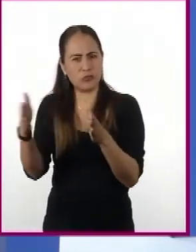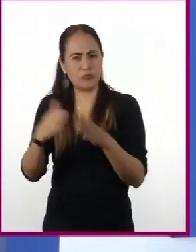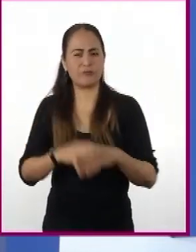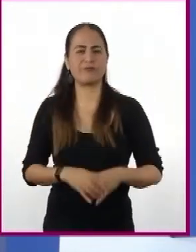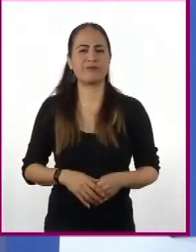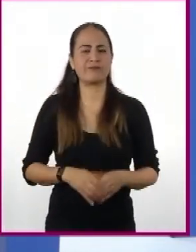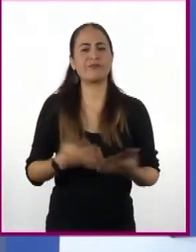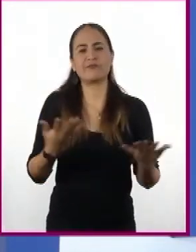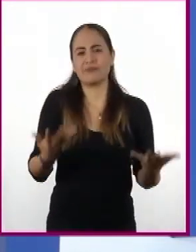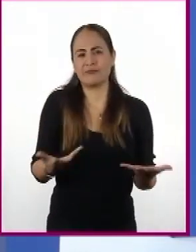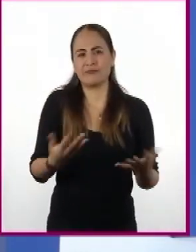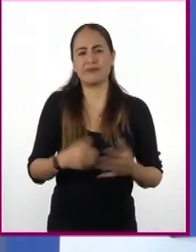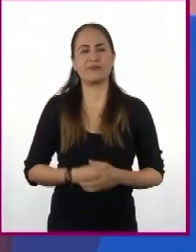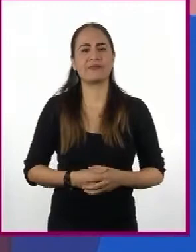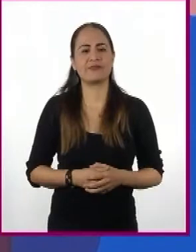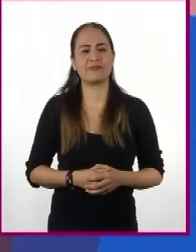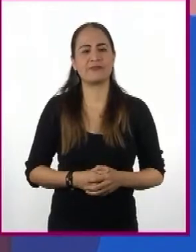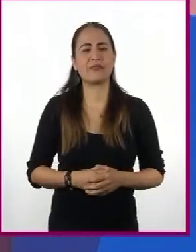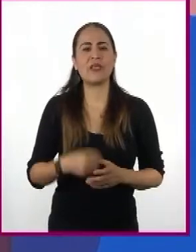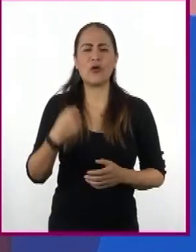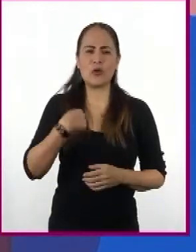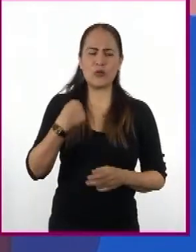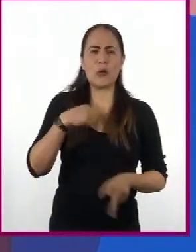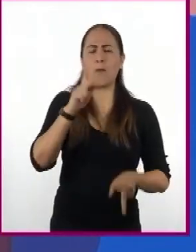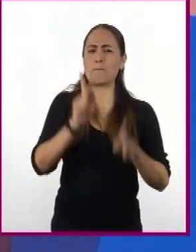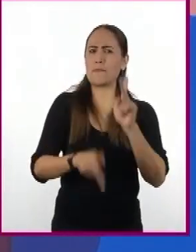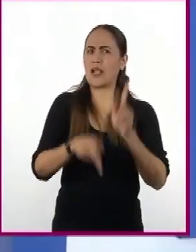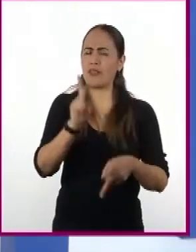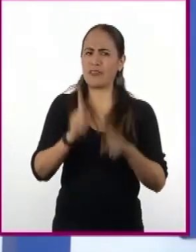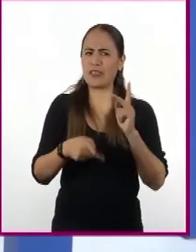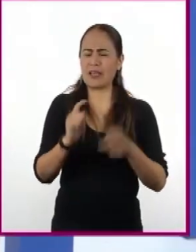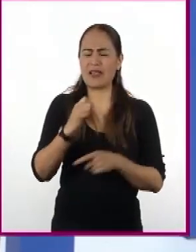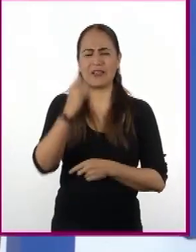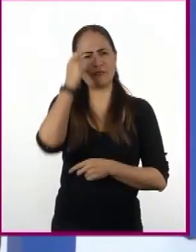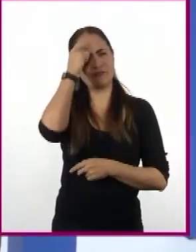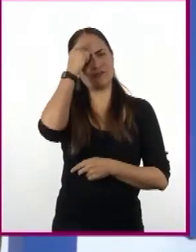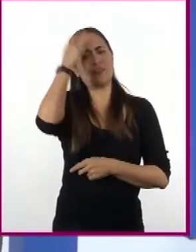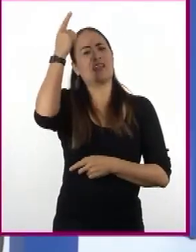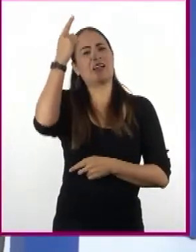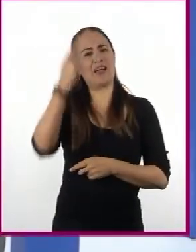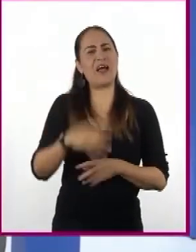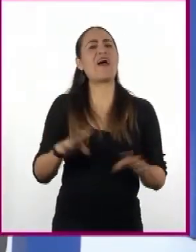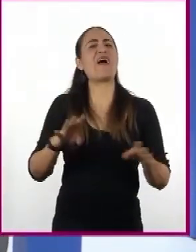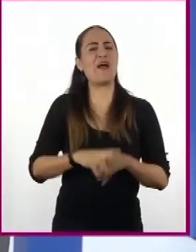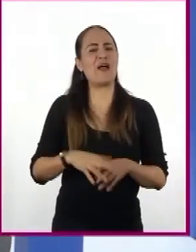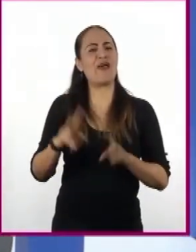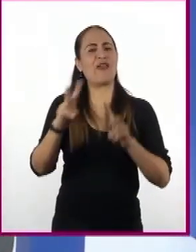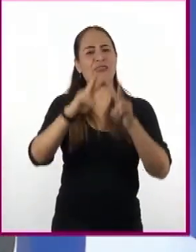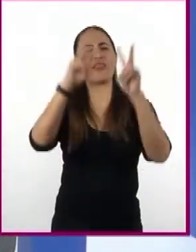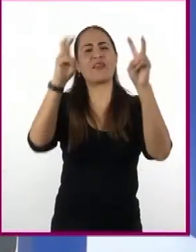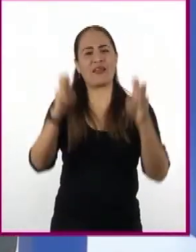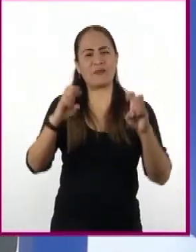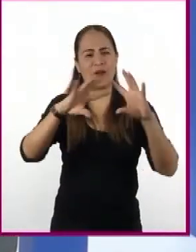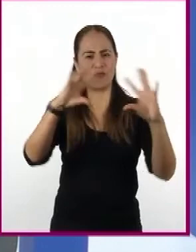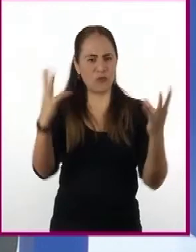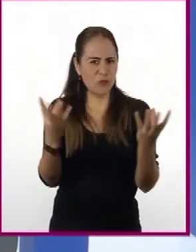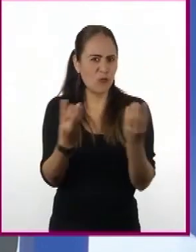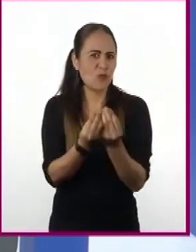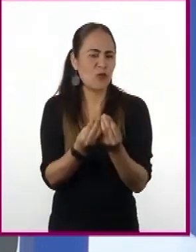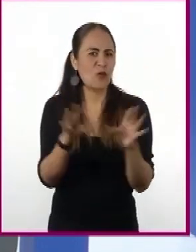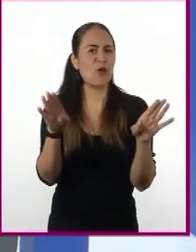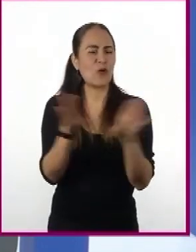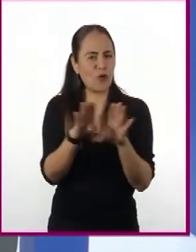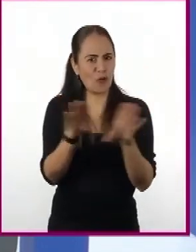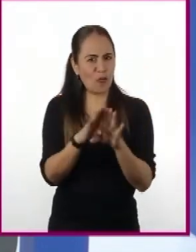Es más, de tanto estar platicando, ya hasta se me ocurrió cómo podríamos titular nuestro trabajo. Y de alguna forma